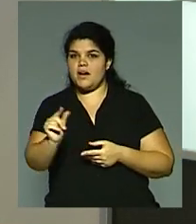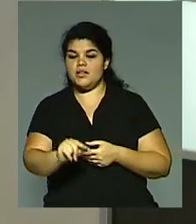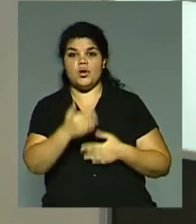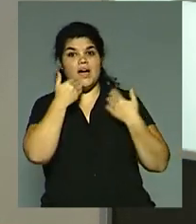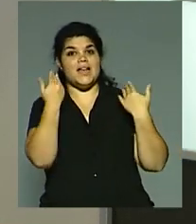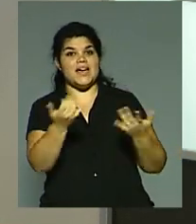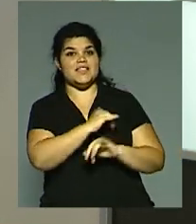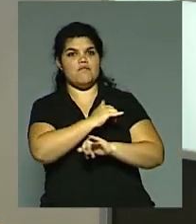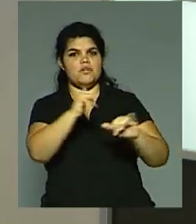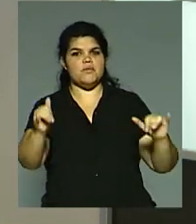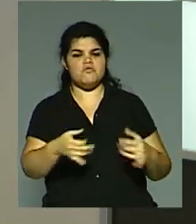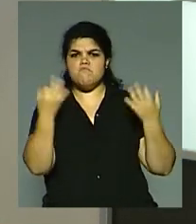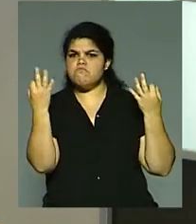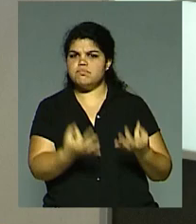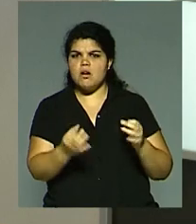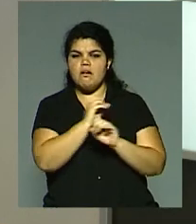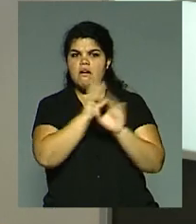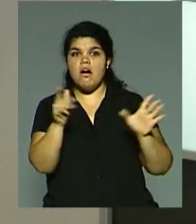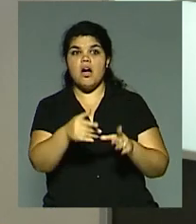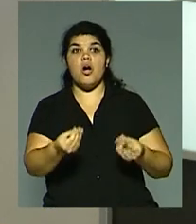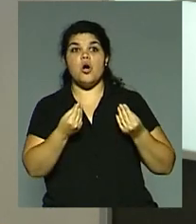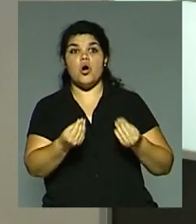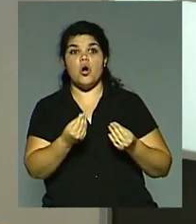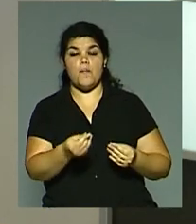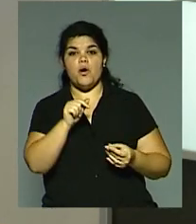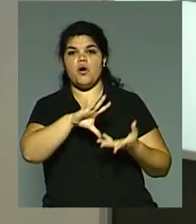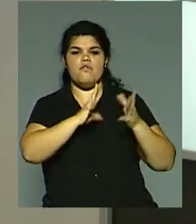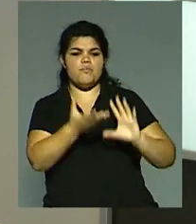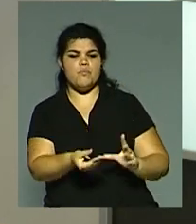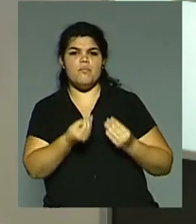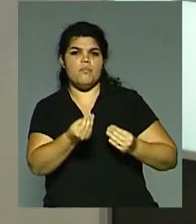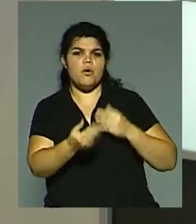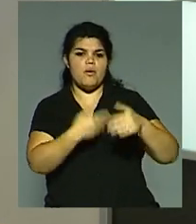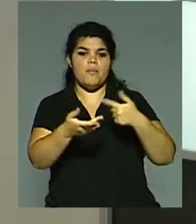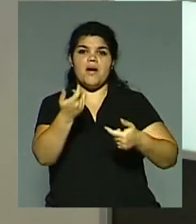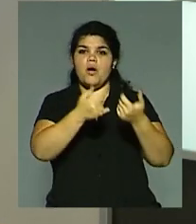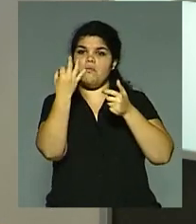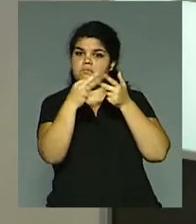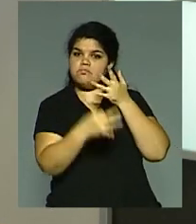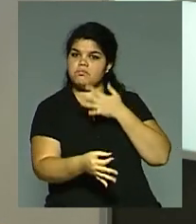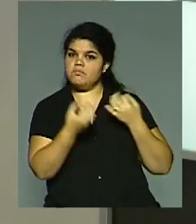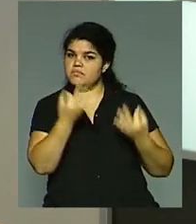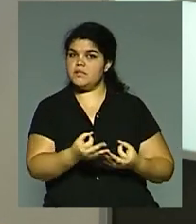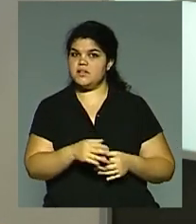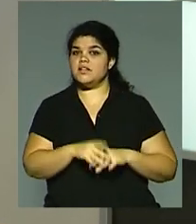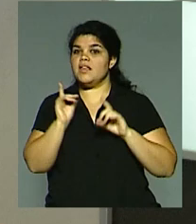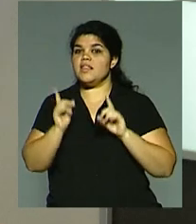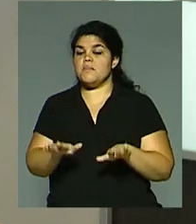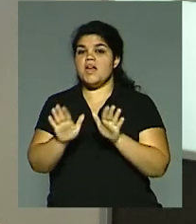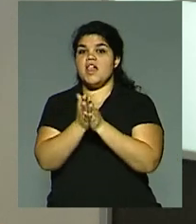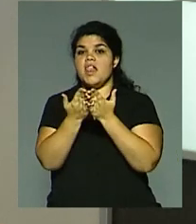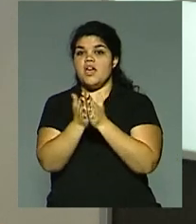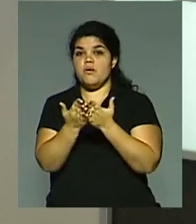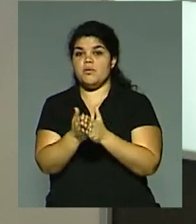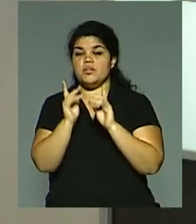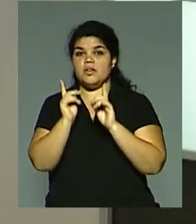información, ha sido muy valiosa porque algunos decían, bueno, ¿cómo es el sistema? Está bueno tener estos detalles. Muchas gracias. Y los libros